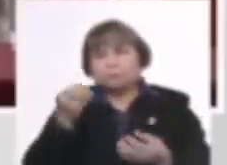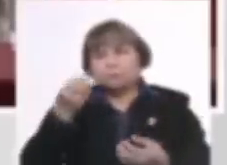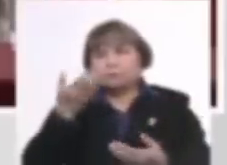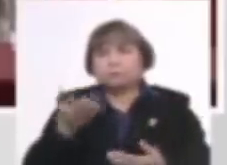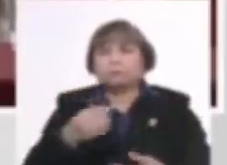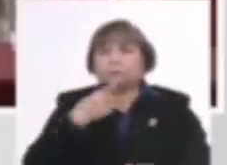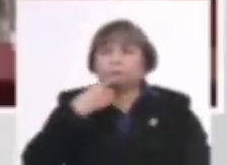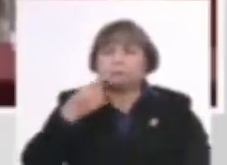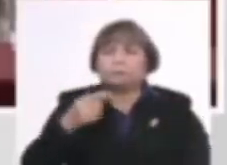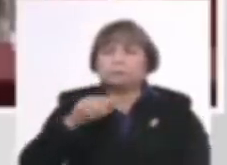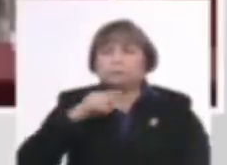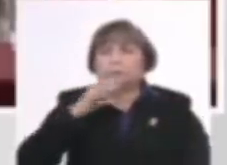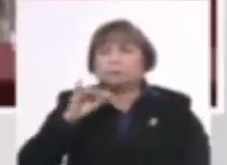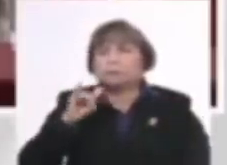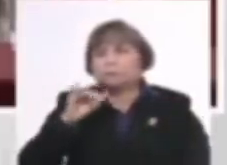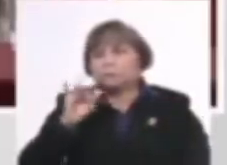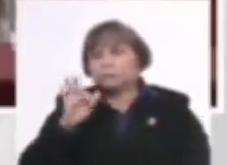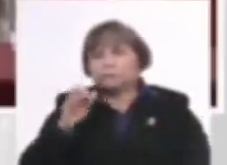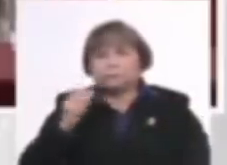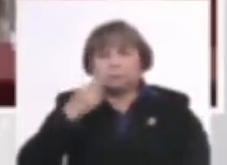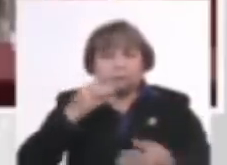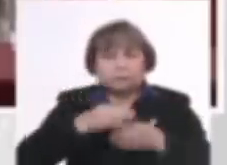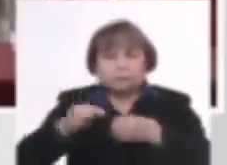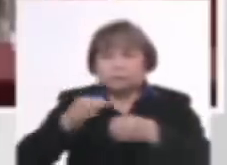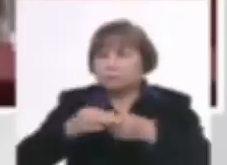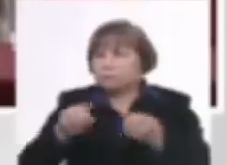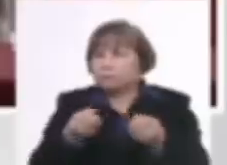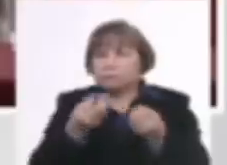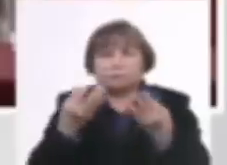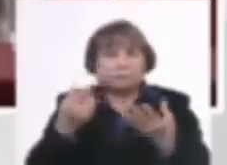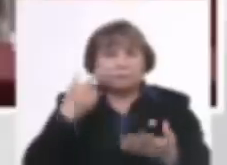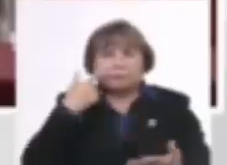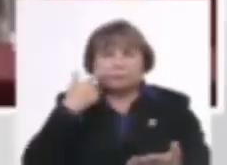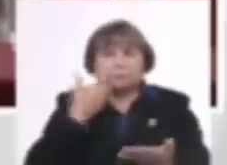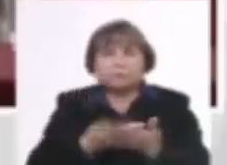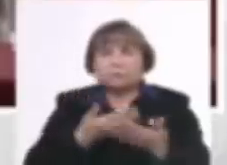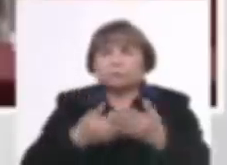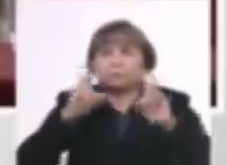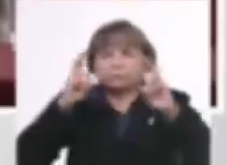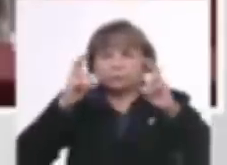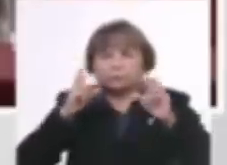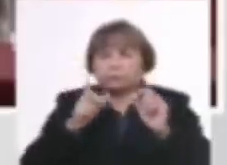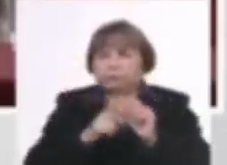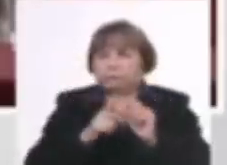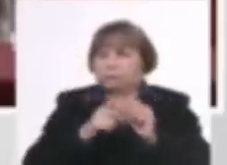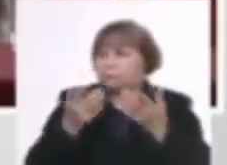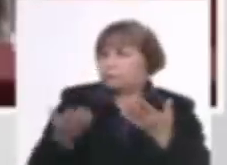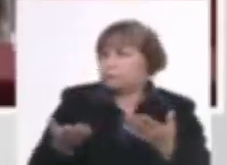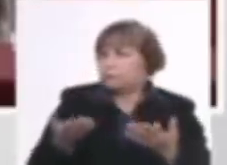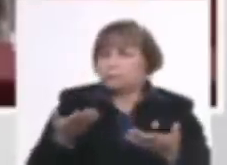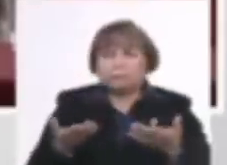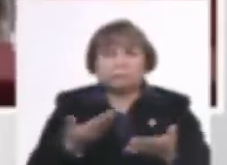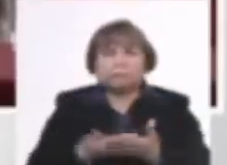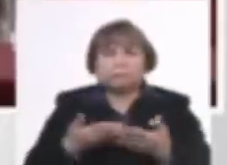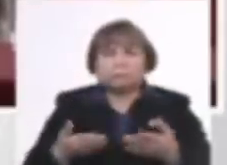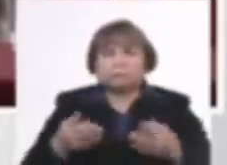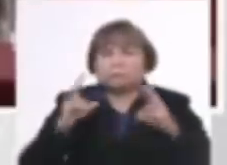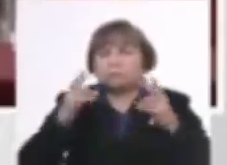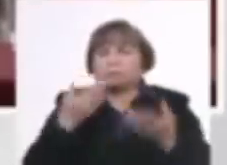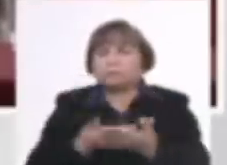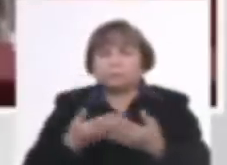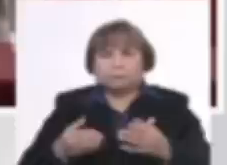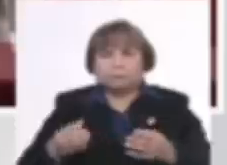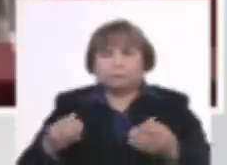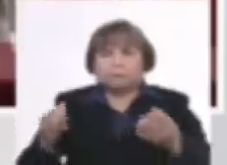como ya lo ha dicho la señorita Jennifer, que son de provincia, que muchas veces no conocen algunos términos, no conocen muchos temas, ya